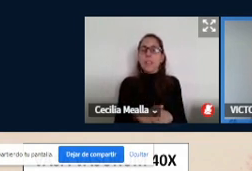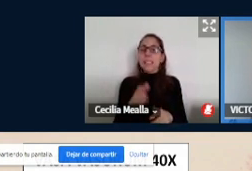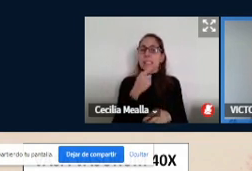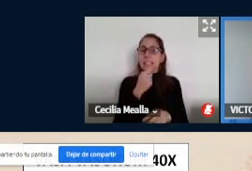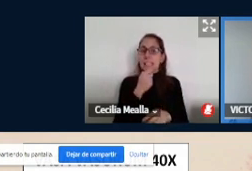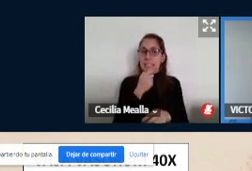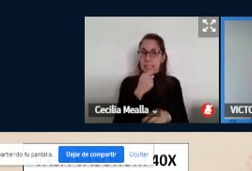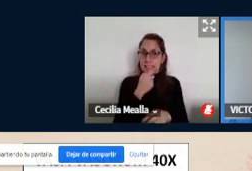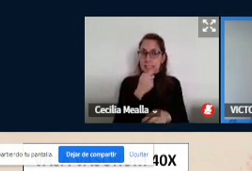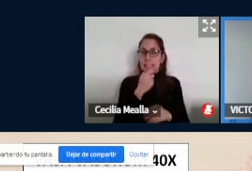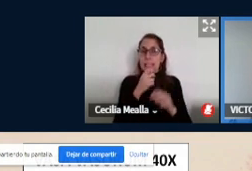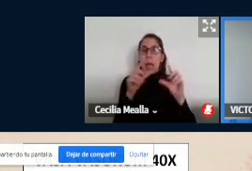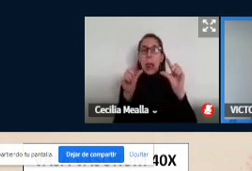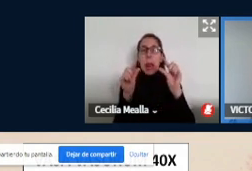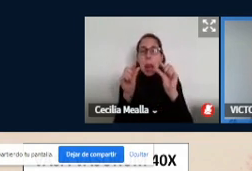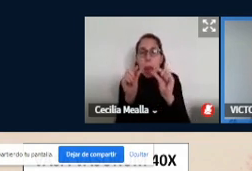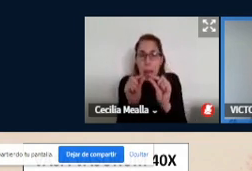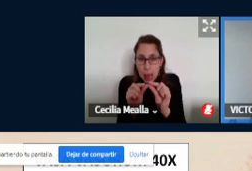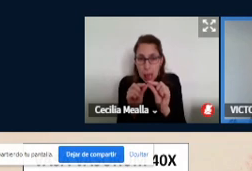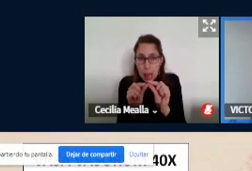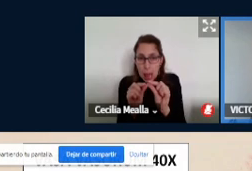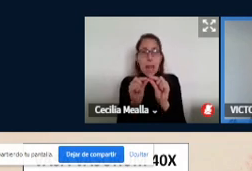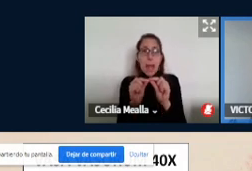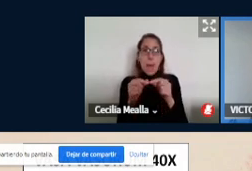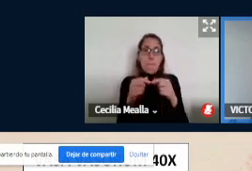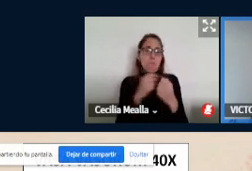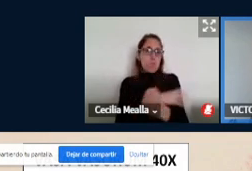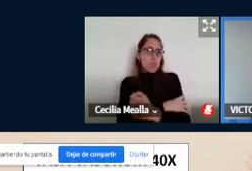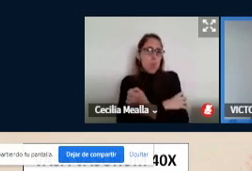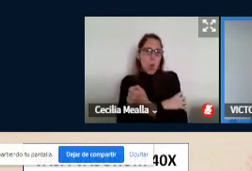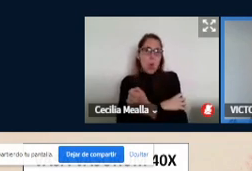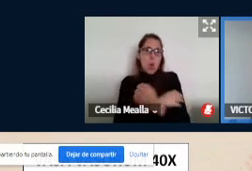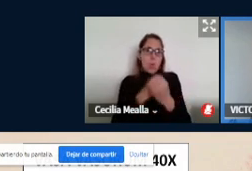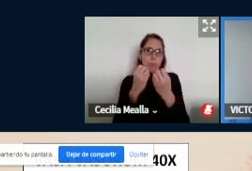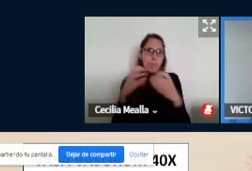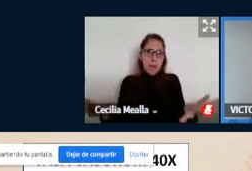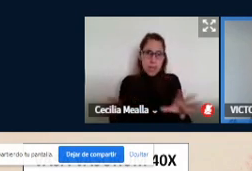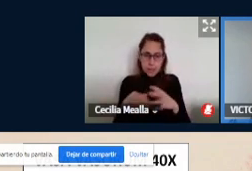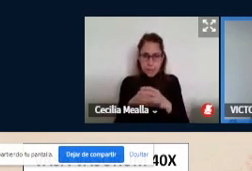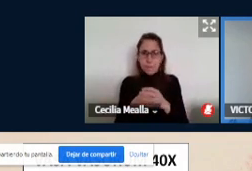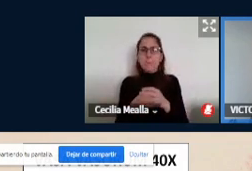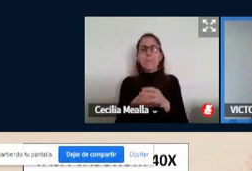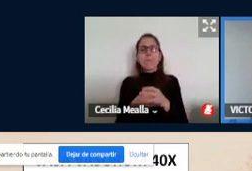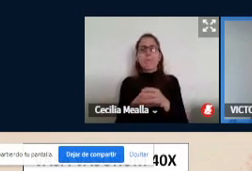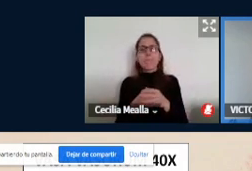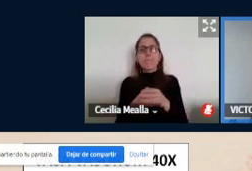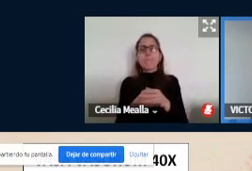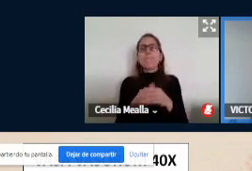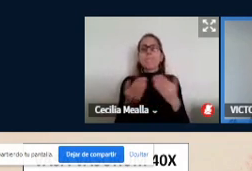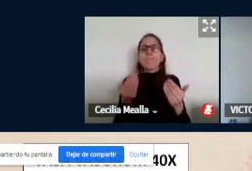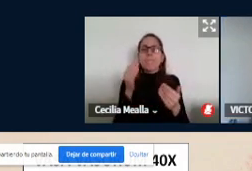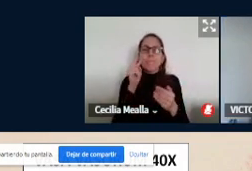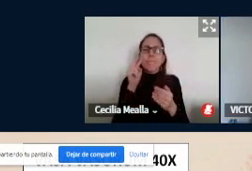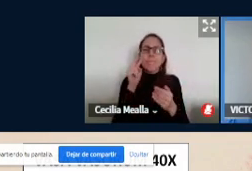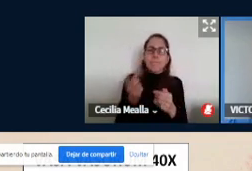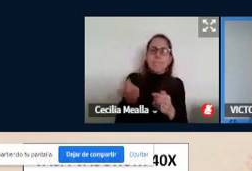cuando ya es más chiquitito y perdemos esa capa de músculo, ¿sí? Vamos a ver, como